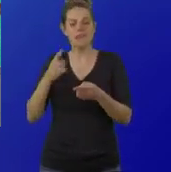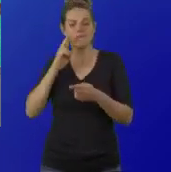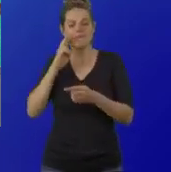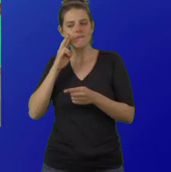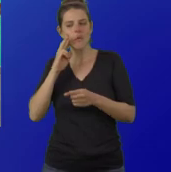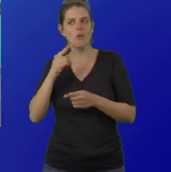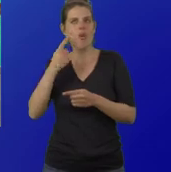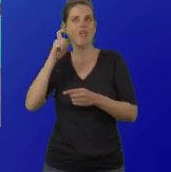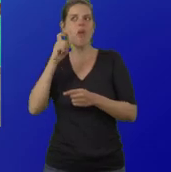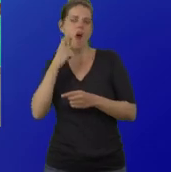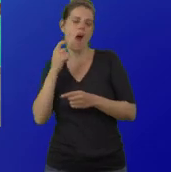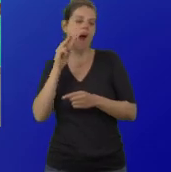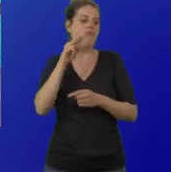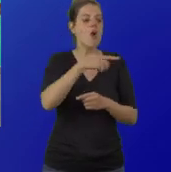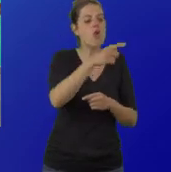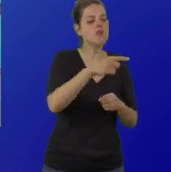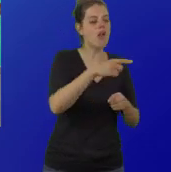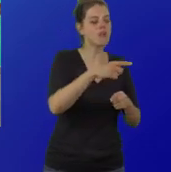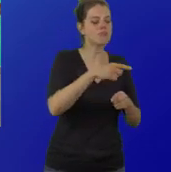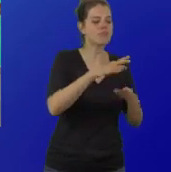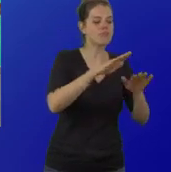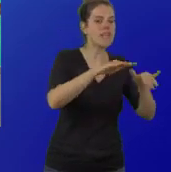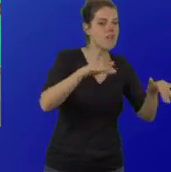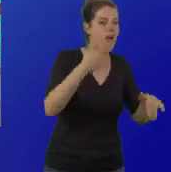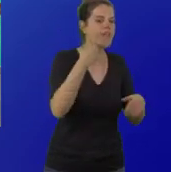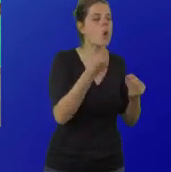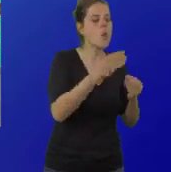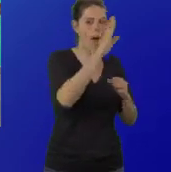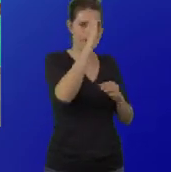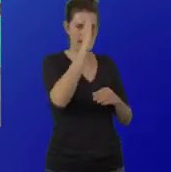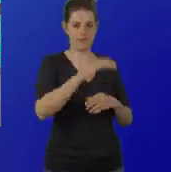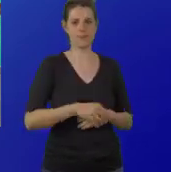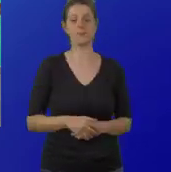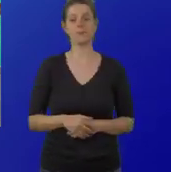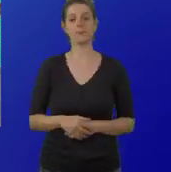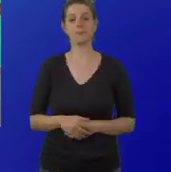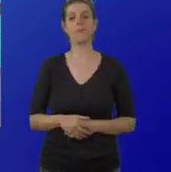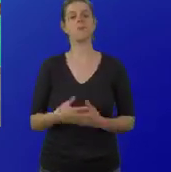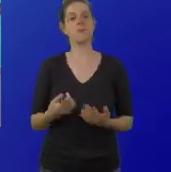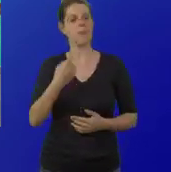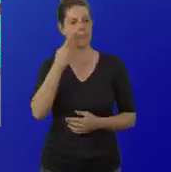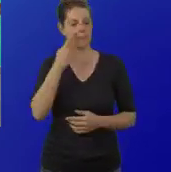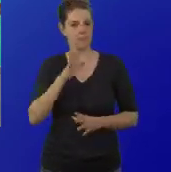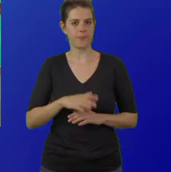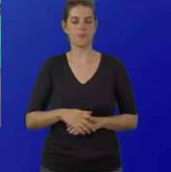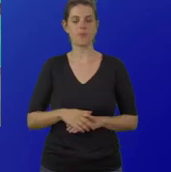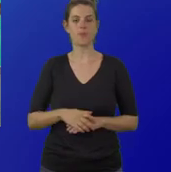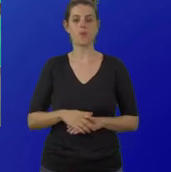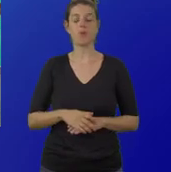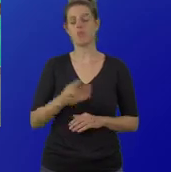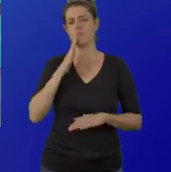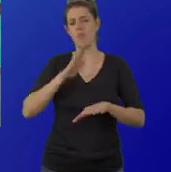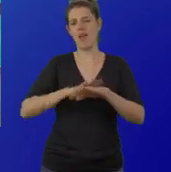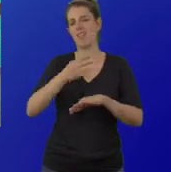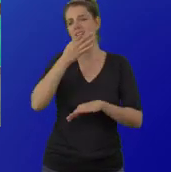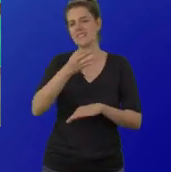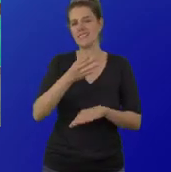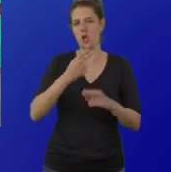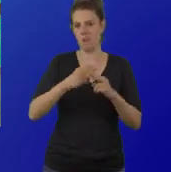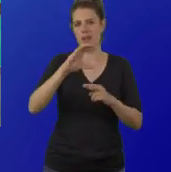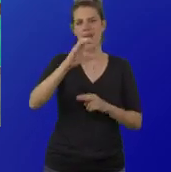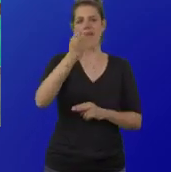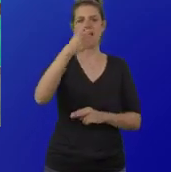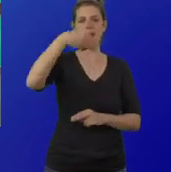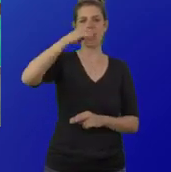las otras clases a ver de qué manera aprendía. Y miren lo que nos pasó. En un momento, lo voy a nombrar porque no voy a dar el